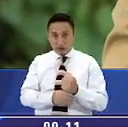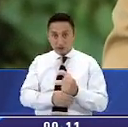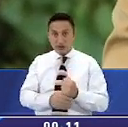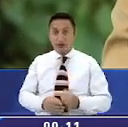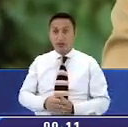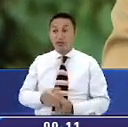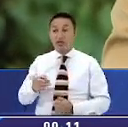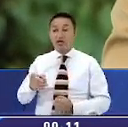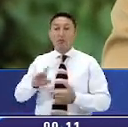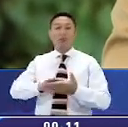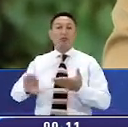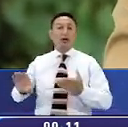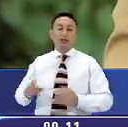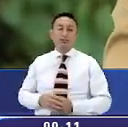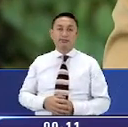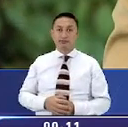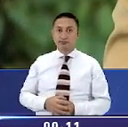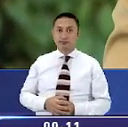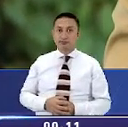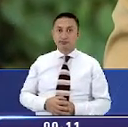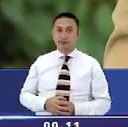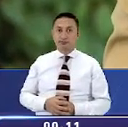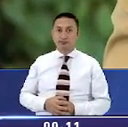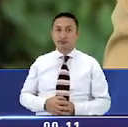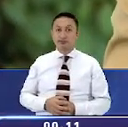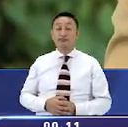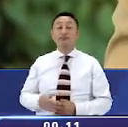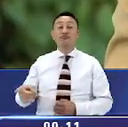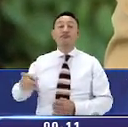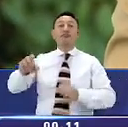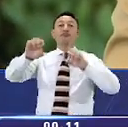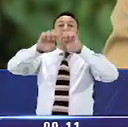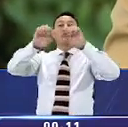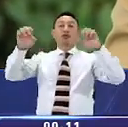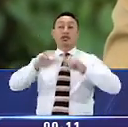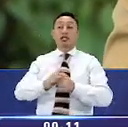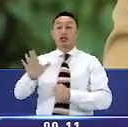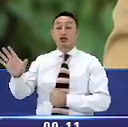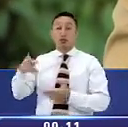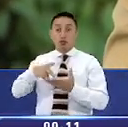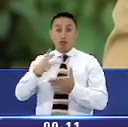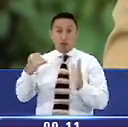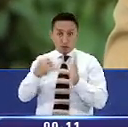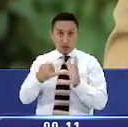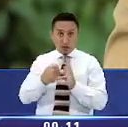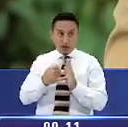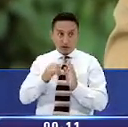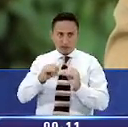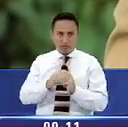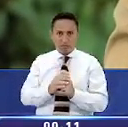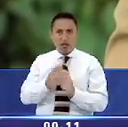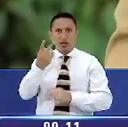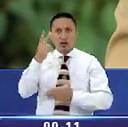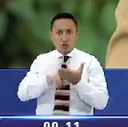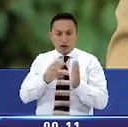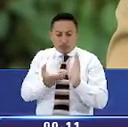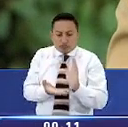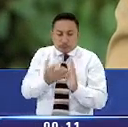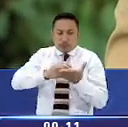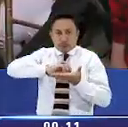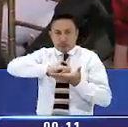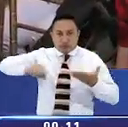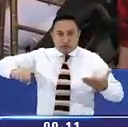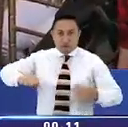los patrocinios. Esto significa que las empresas pueden deducir una cantidad mayor de su base imponible en el impuesto a la